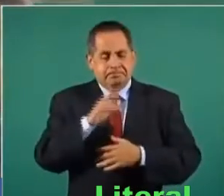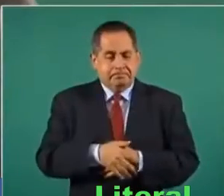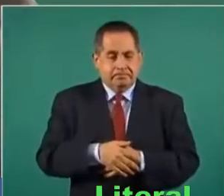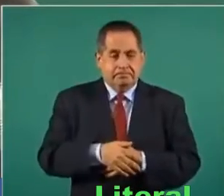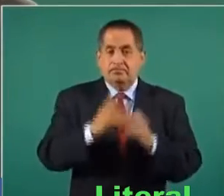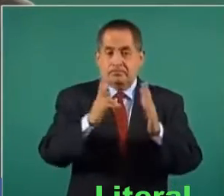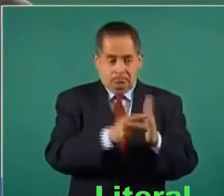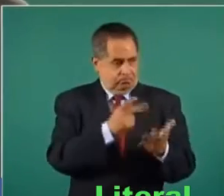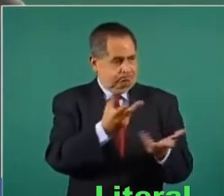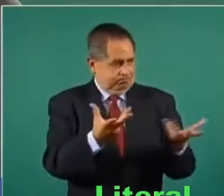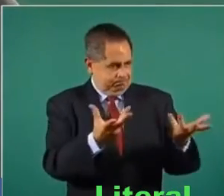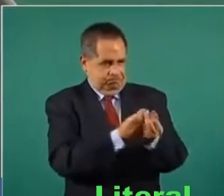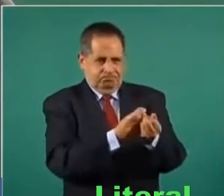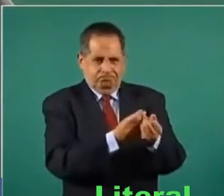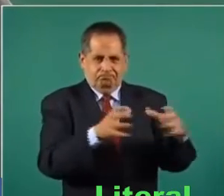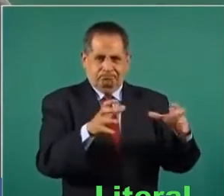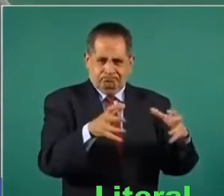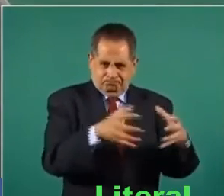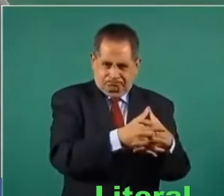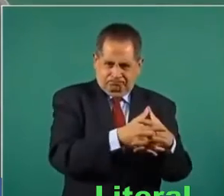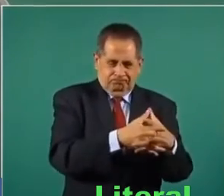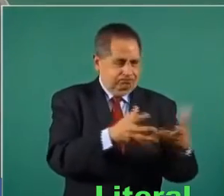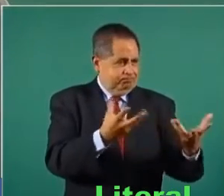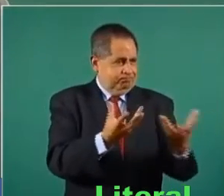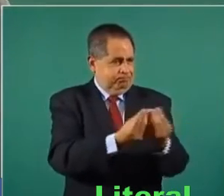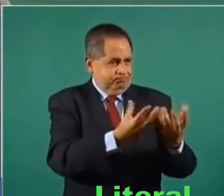que se vuelvan a agrupar